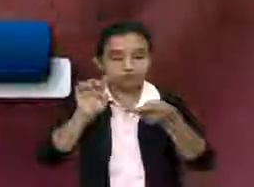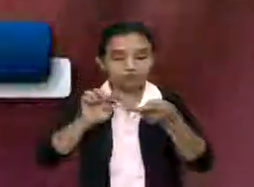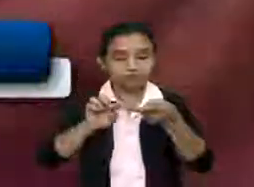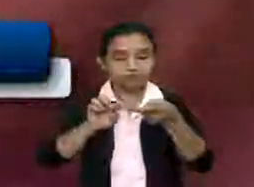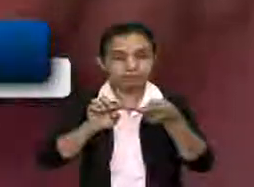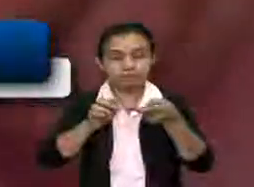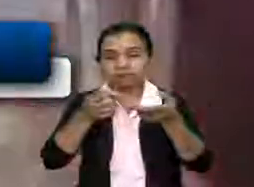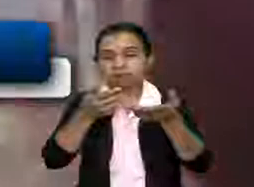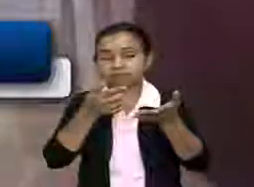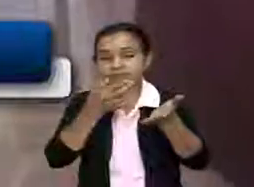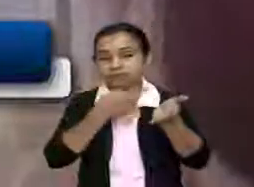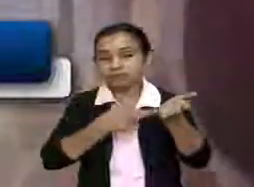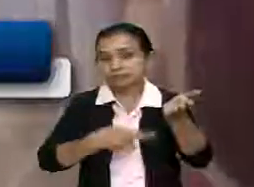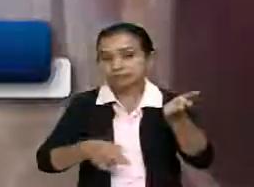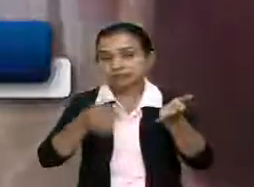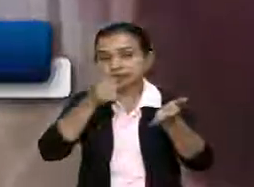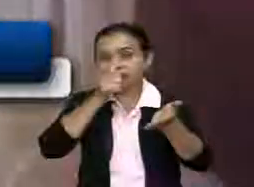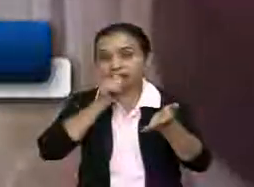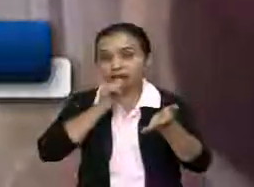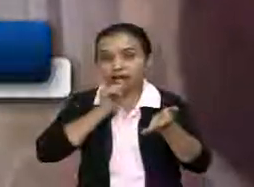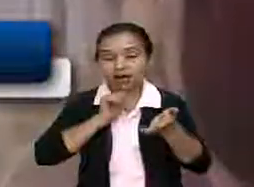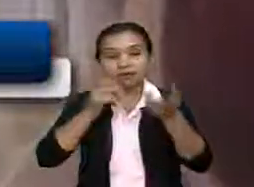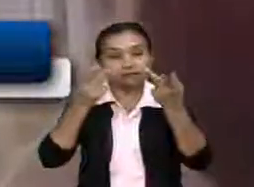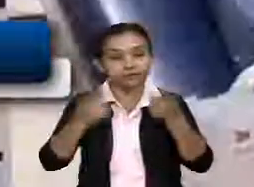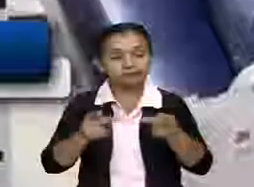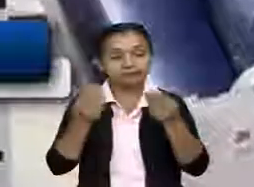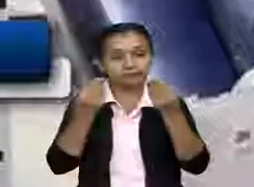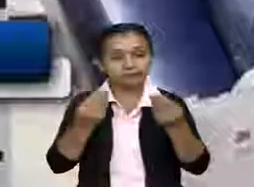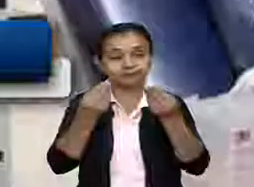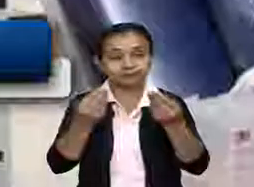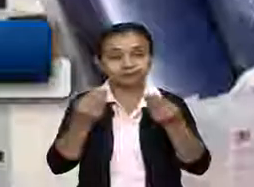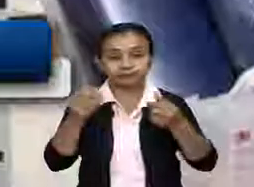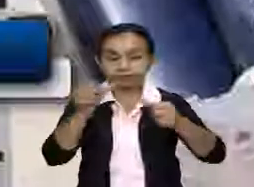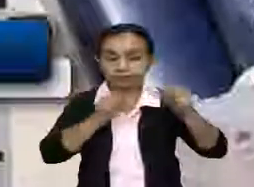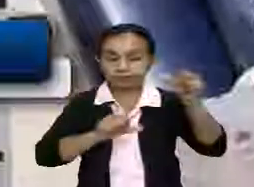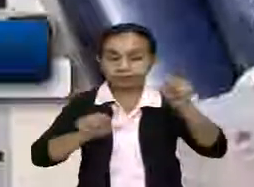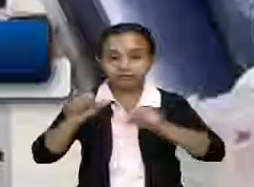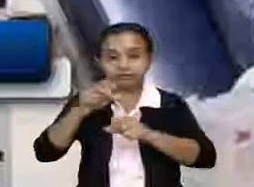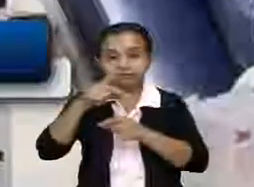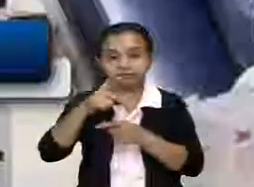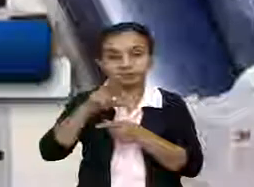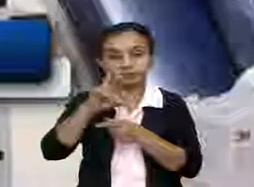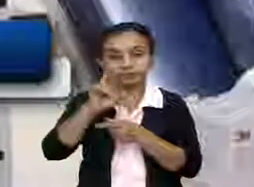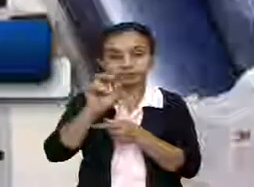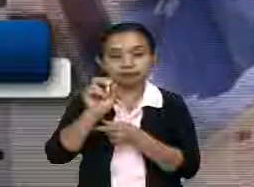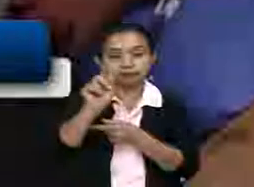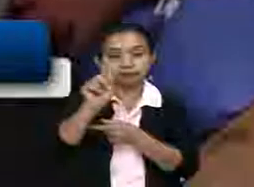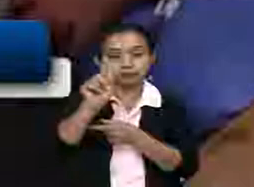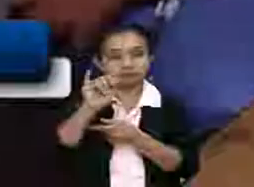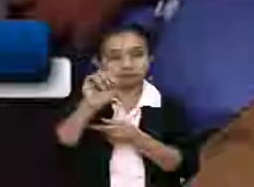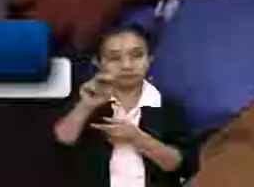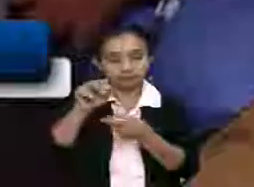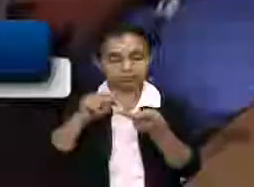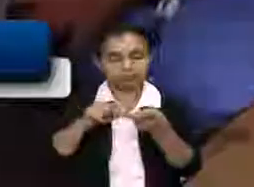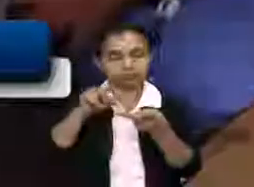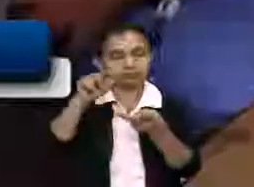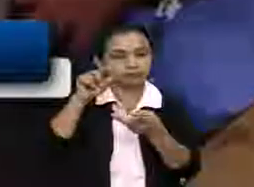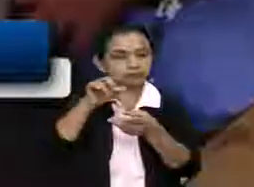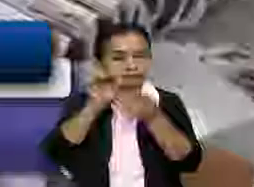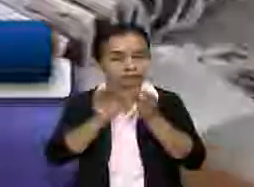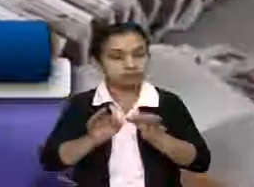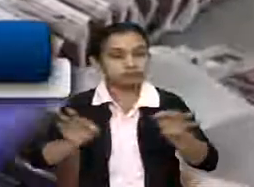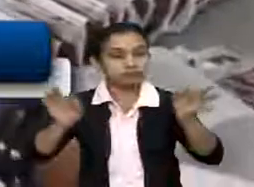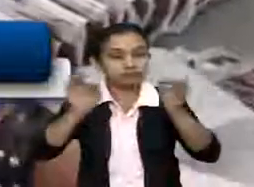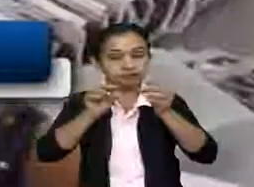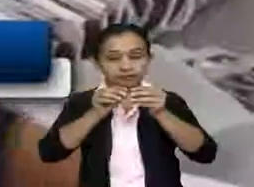compuesta principalmente por agua pero tiene mucha muchos compuestos muchas proteínas inmunoglobulina que son de gran importancia